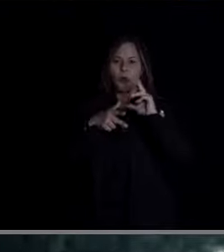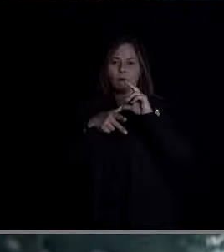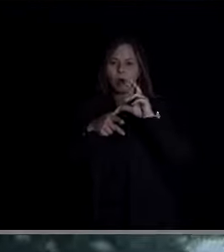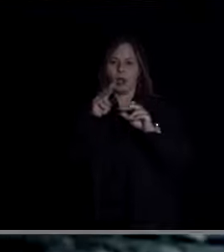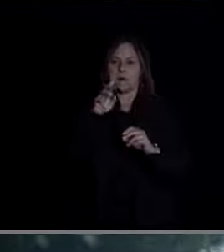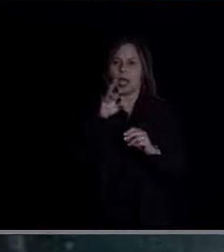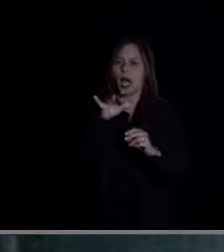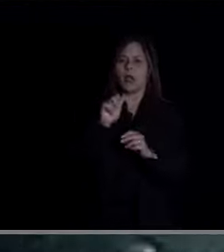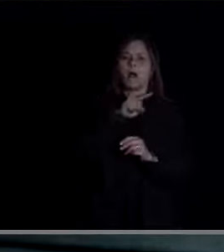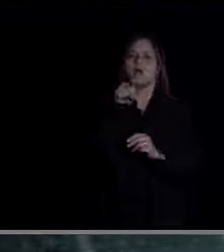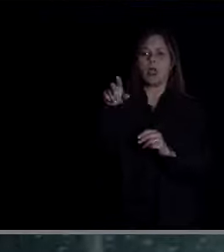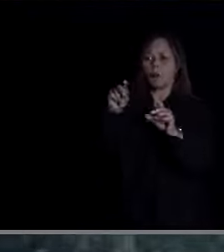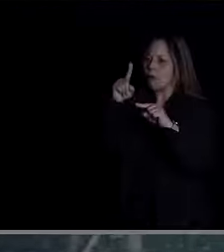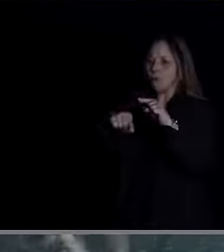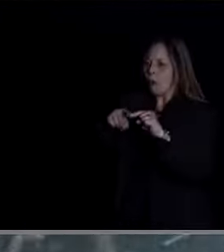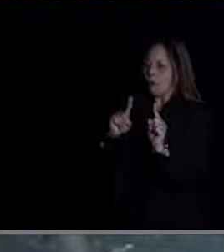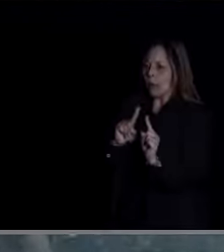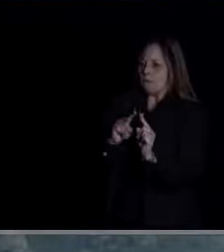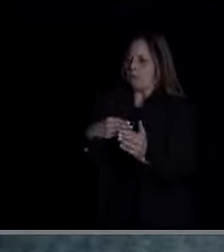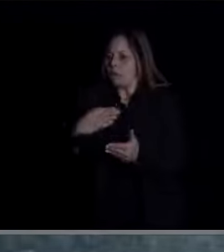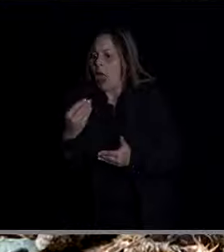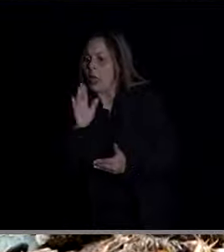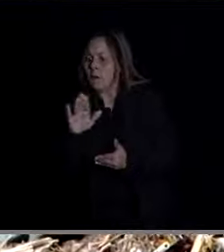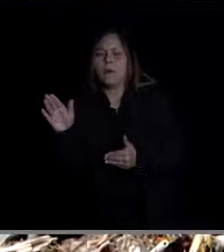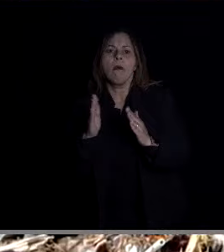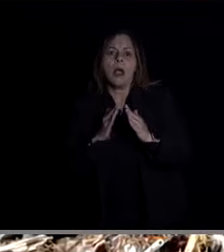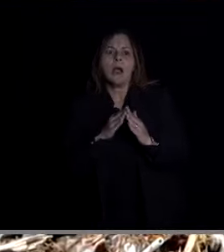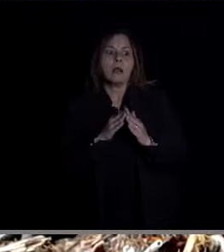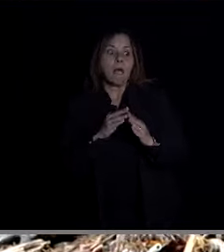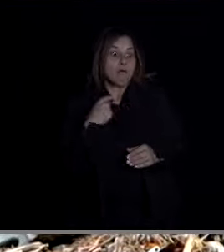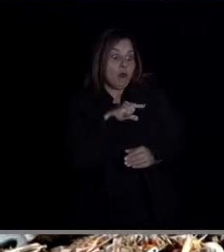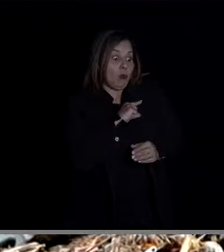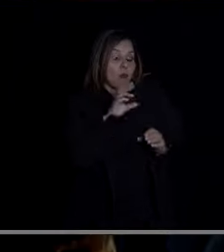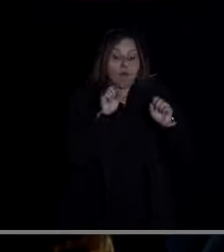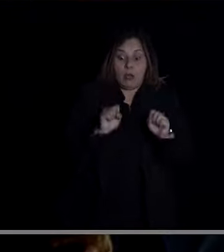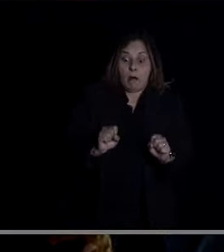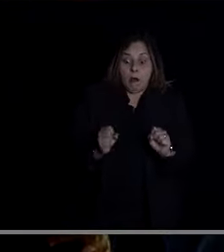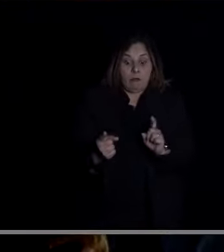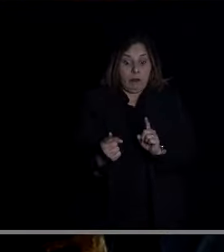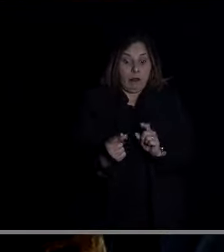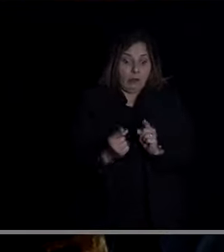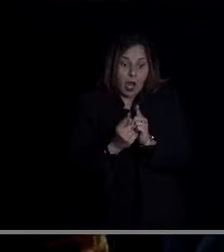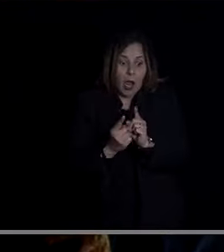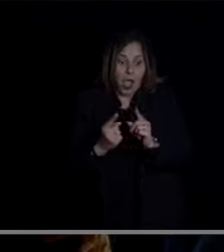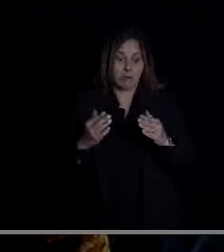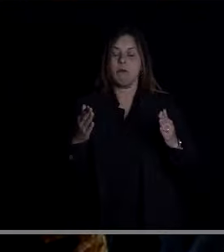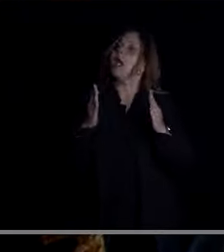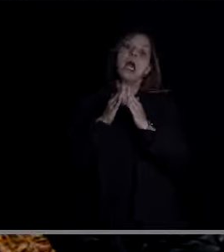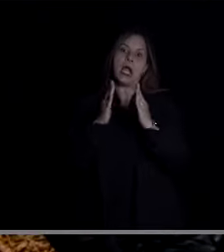salir de sus casas, nosotros no podíamos llegar físicamente a todas las casas, El desastre era de proporciones